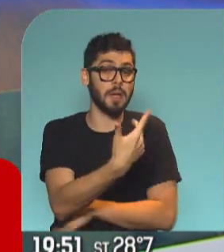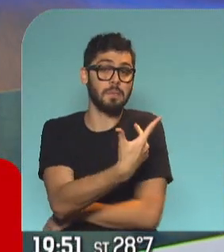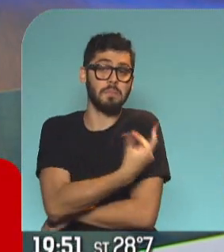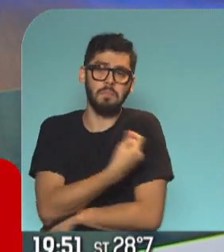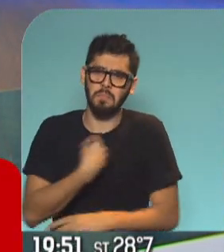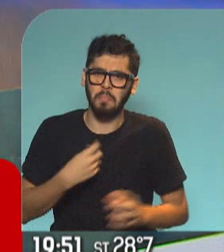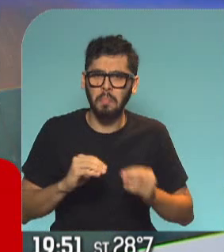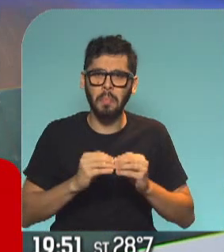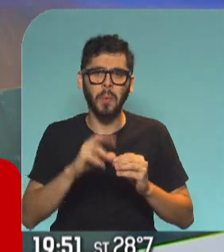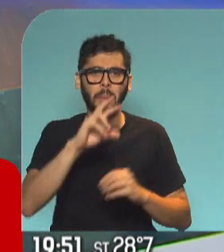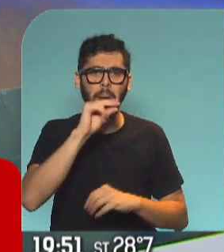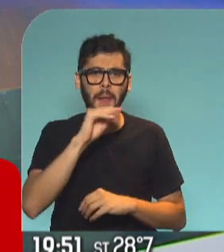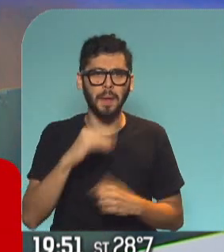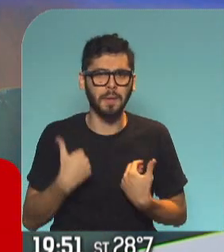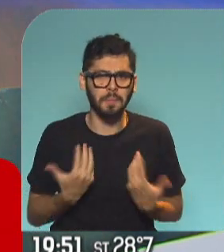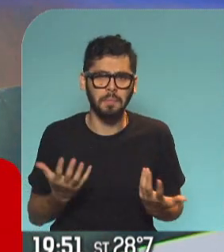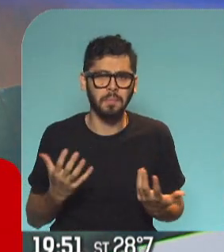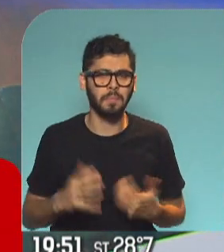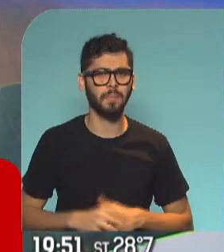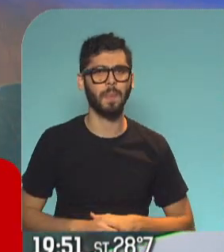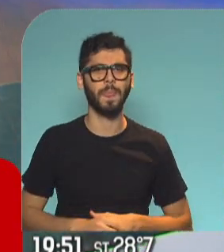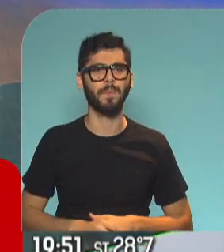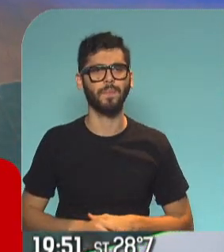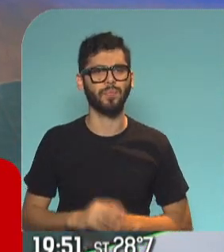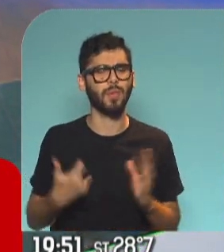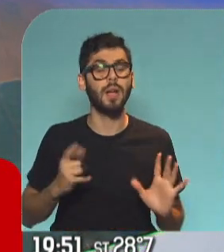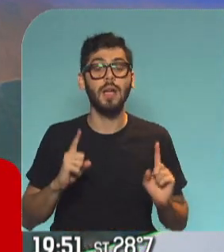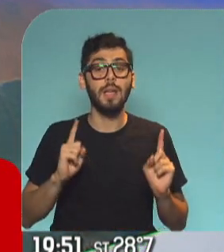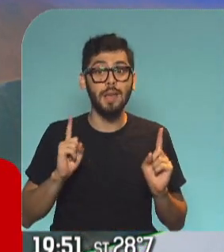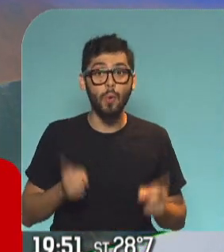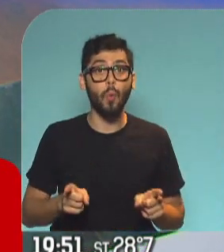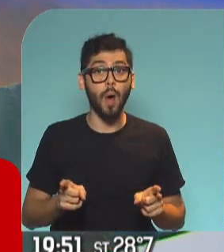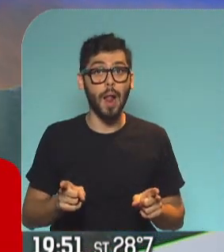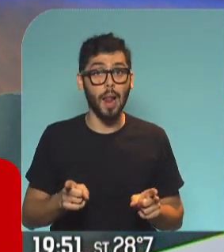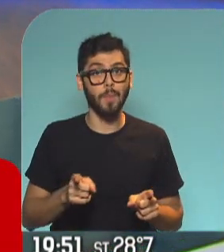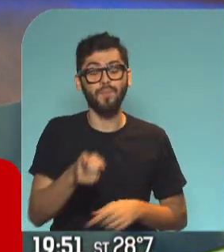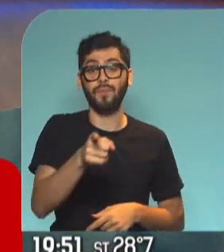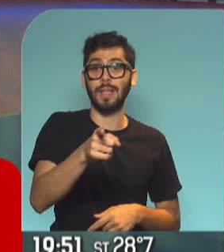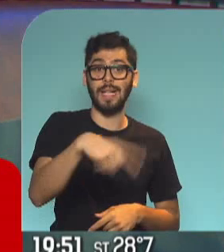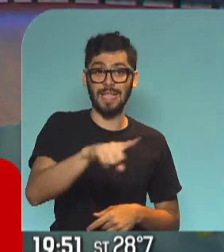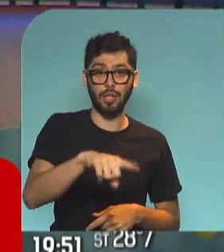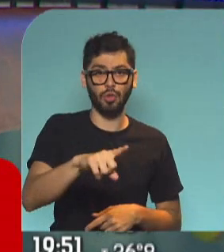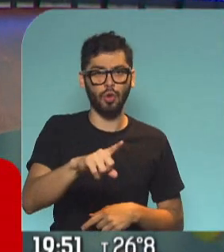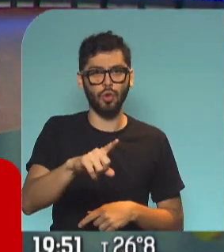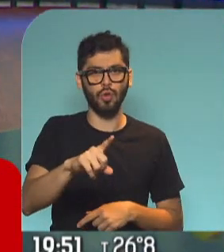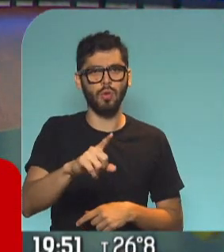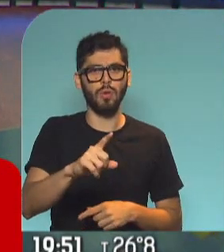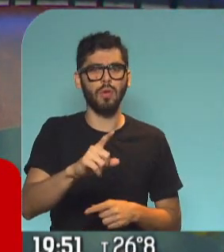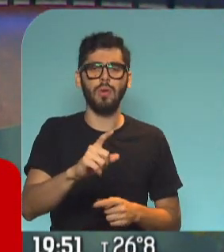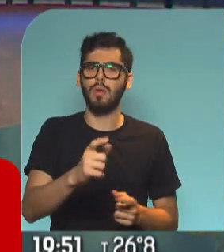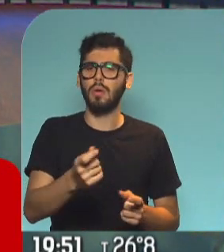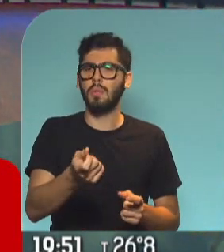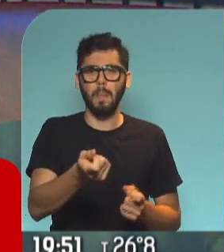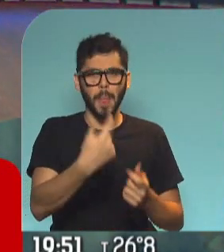tipo de problema. No tuve nada más. Y, igualmente, ellos me dieron unas dosis de paracetamol por si